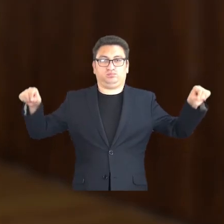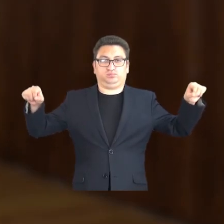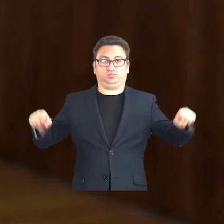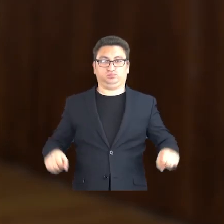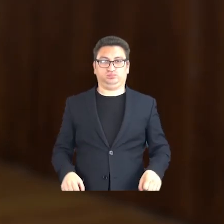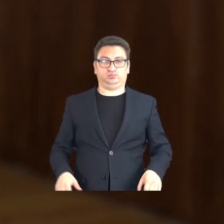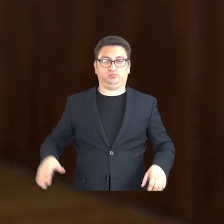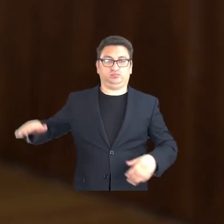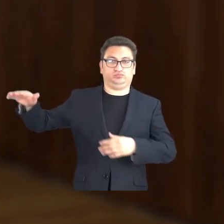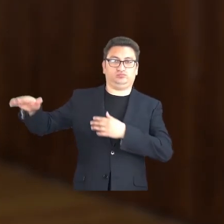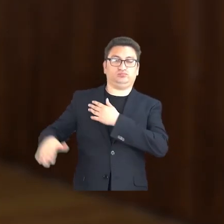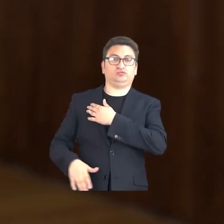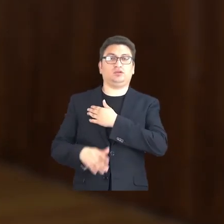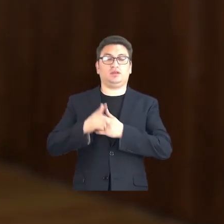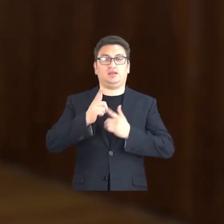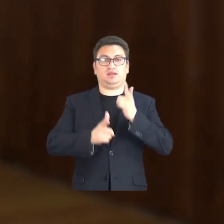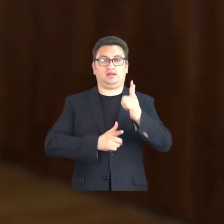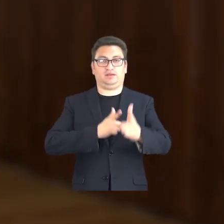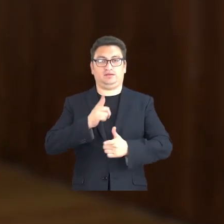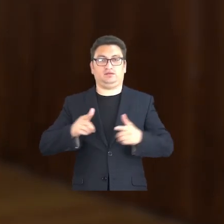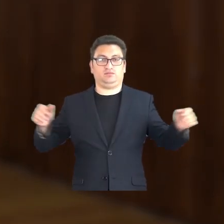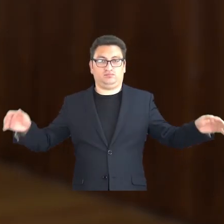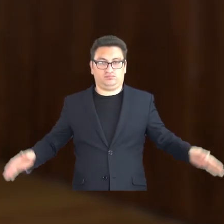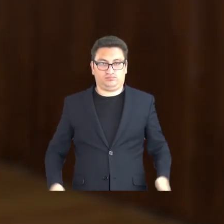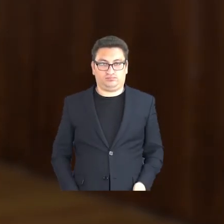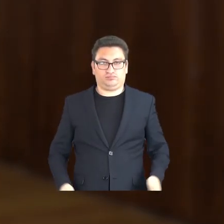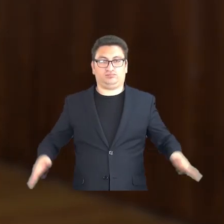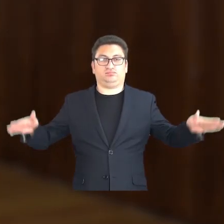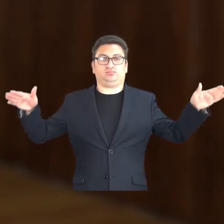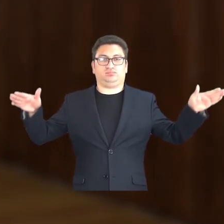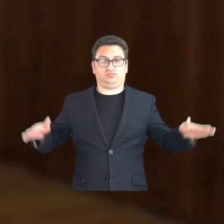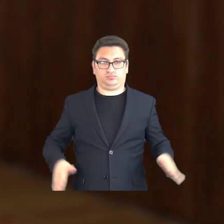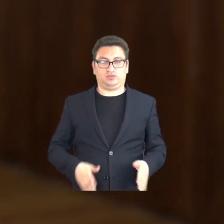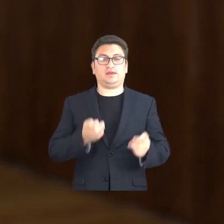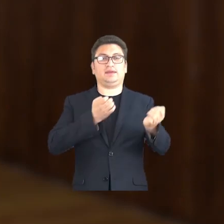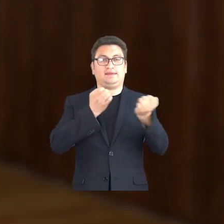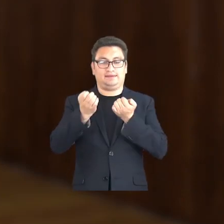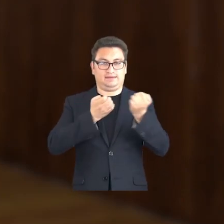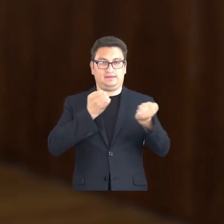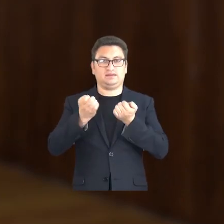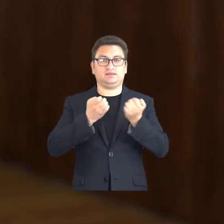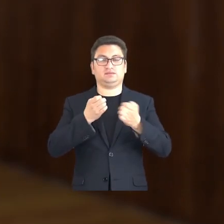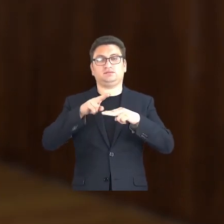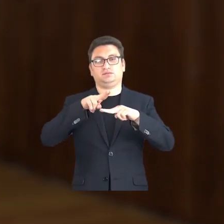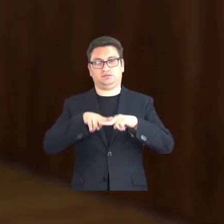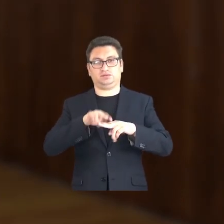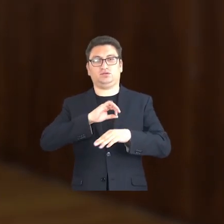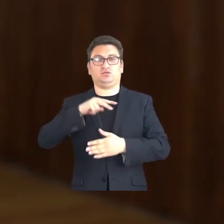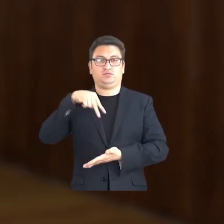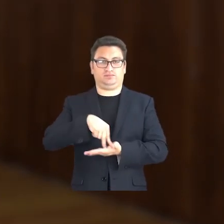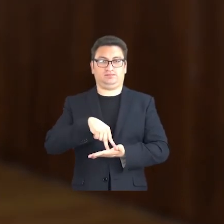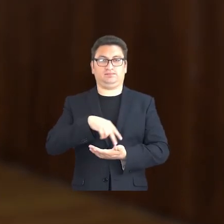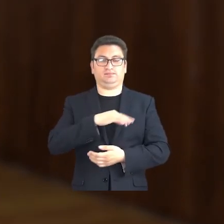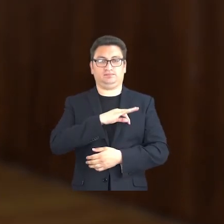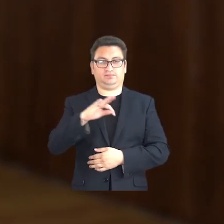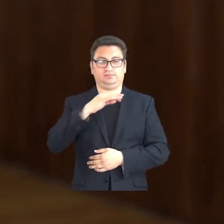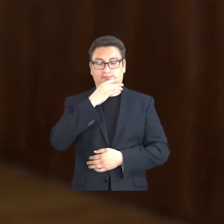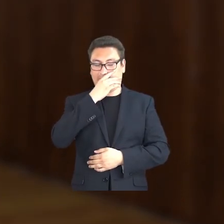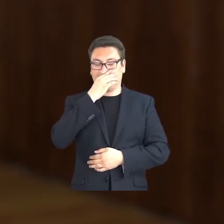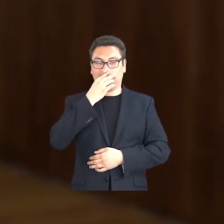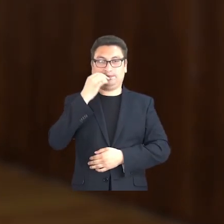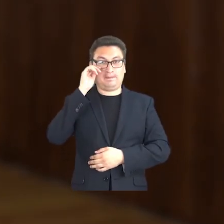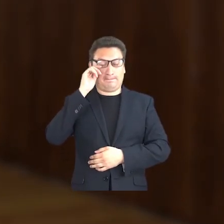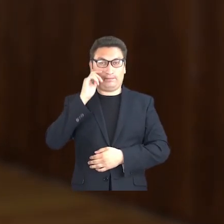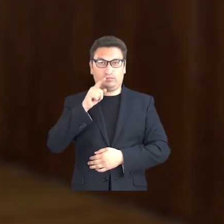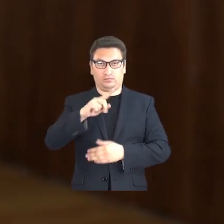lados, hasta la altura de los hombros y lentamente regrésalos a la posición inicial. Puedes hacer este ejercicio sentado